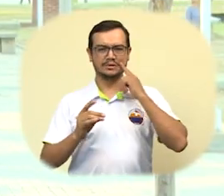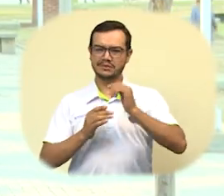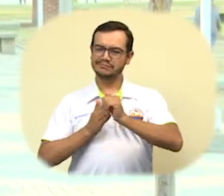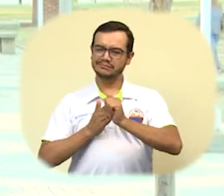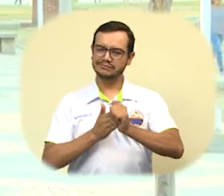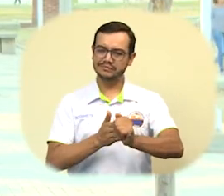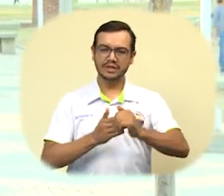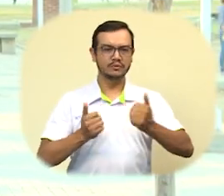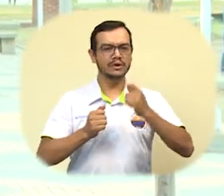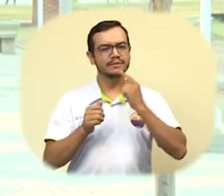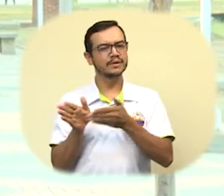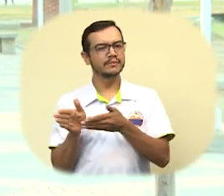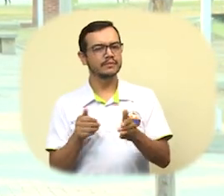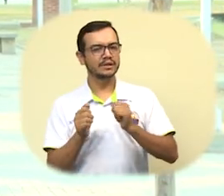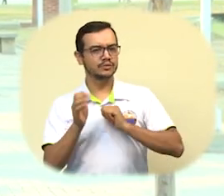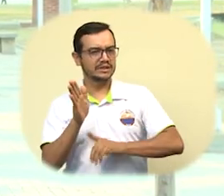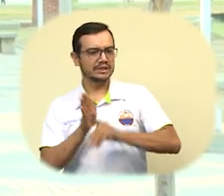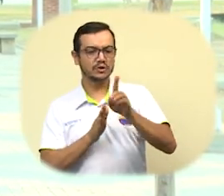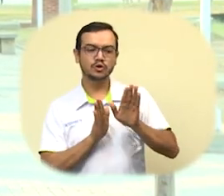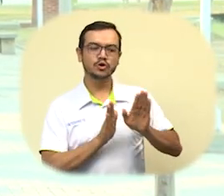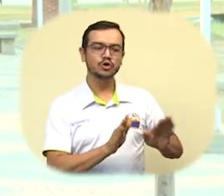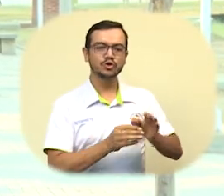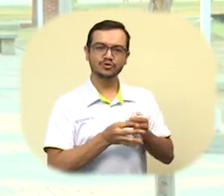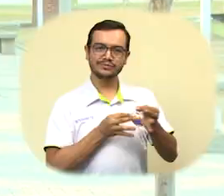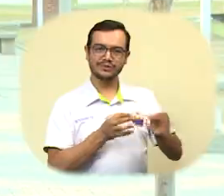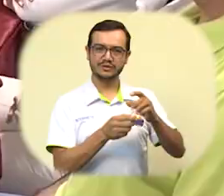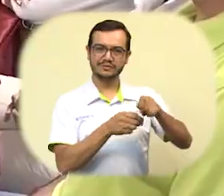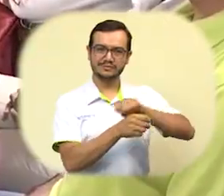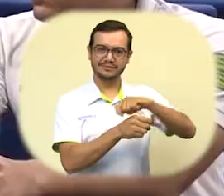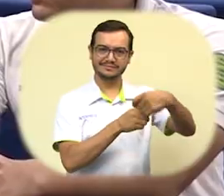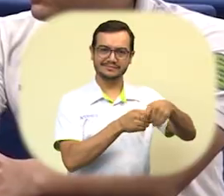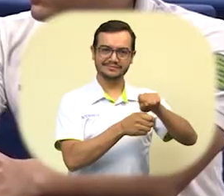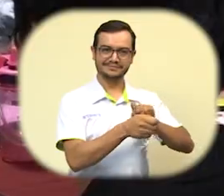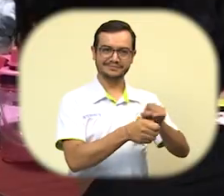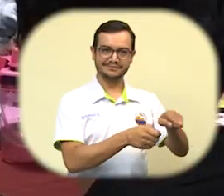Unimagdalena lidera la ruta del Plan de Desarrollo del municipio de Zona Bananera.